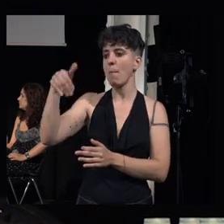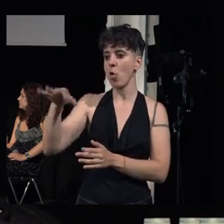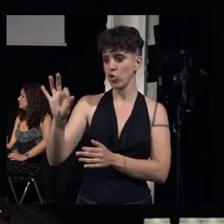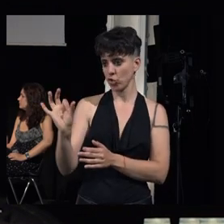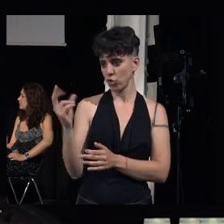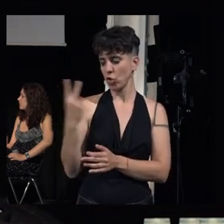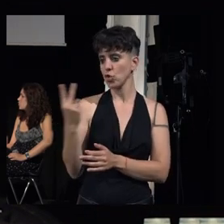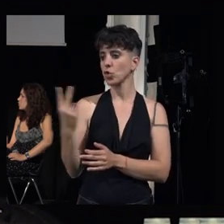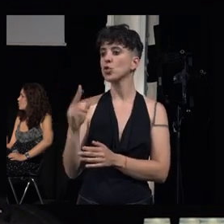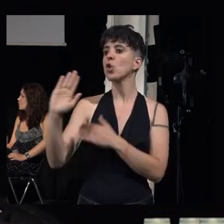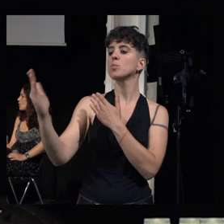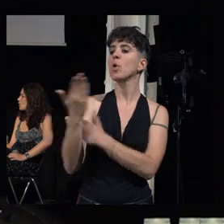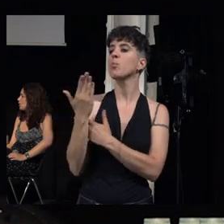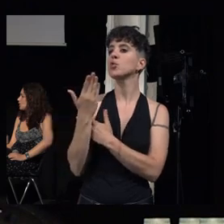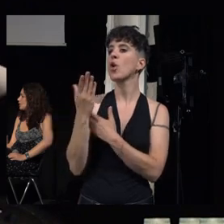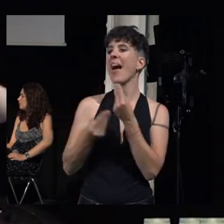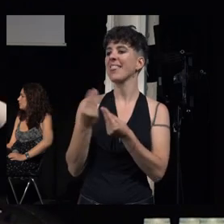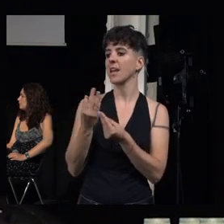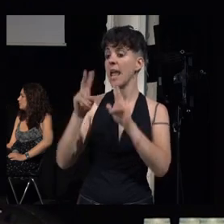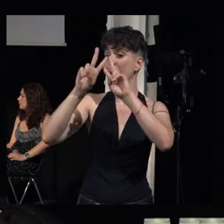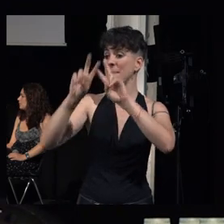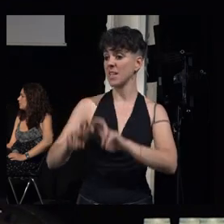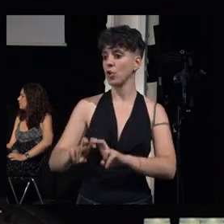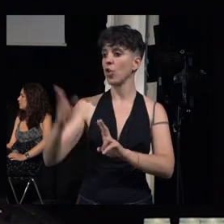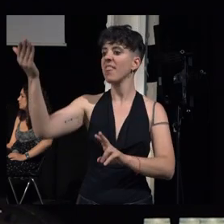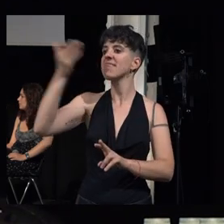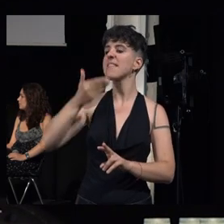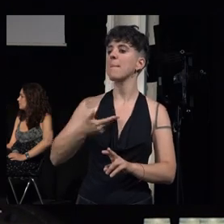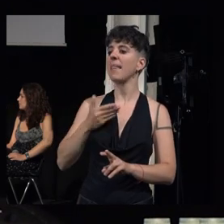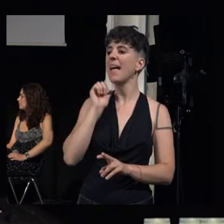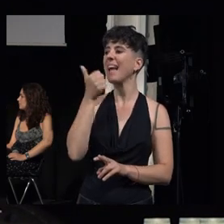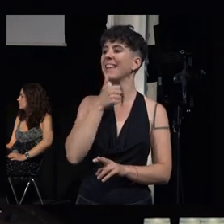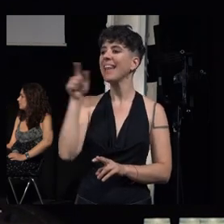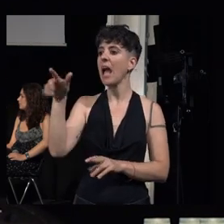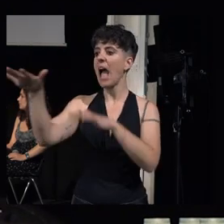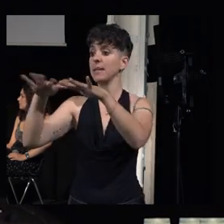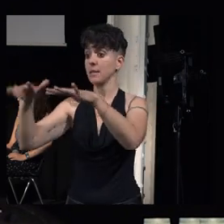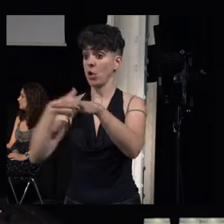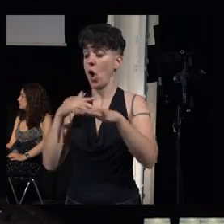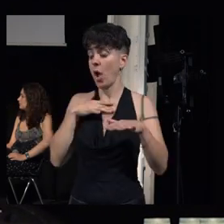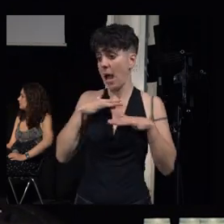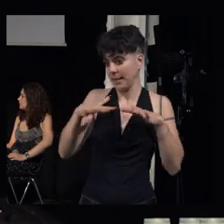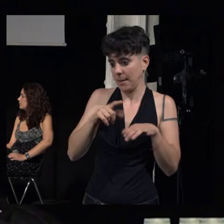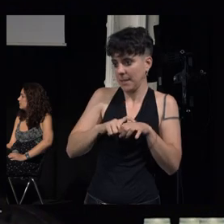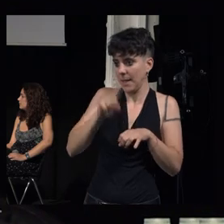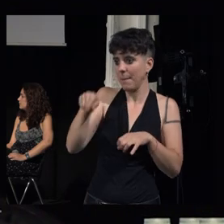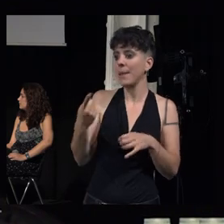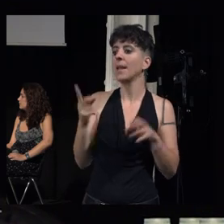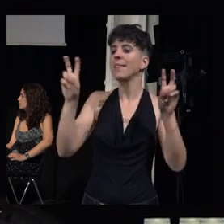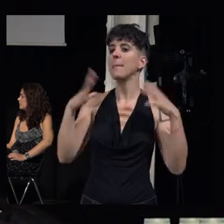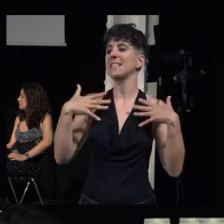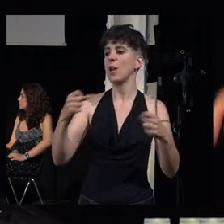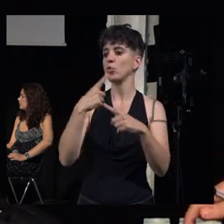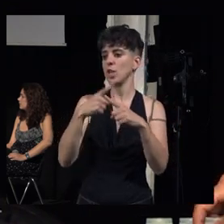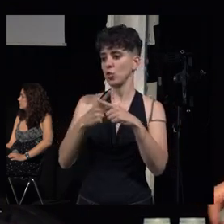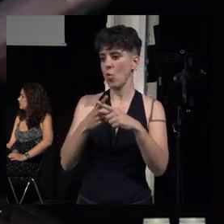hacer una investigación, que además la demanda venía del activismo, yo también soy activista, sobre salud sexual reproductiva y